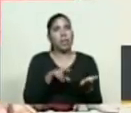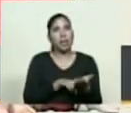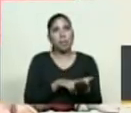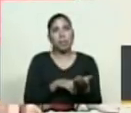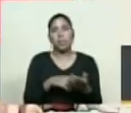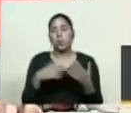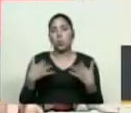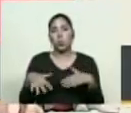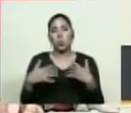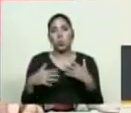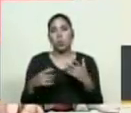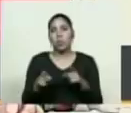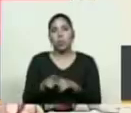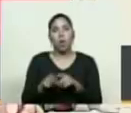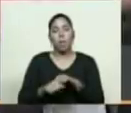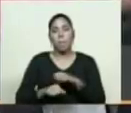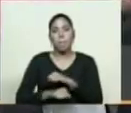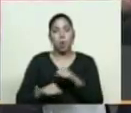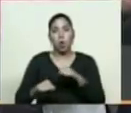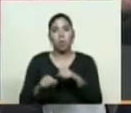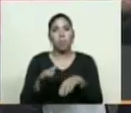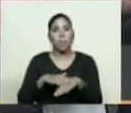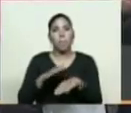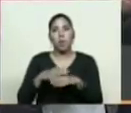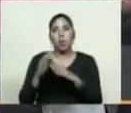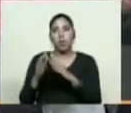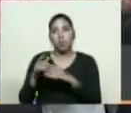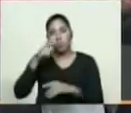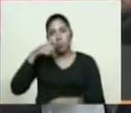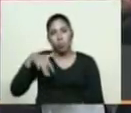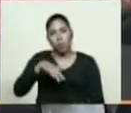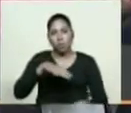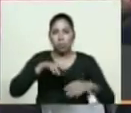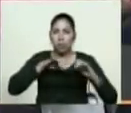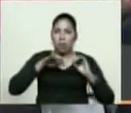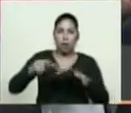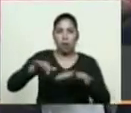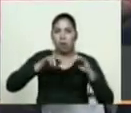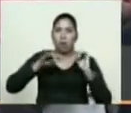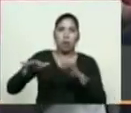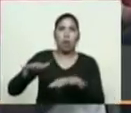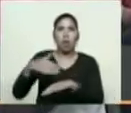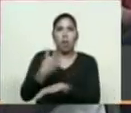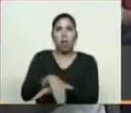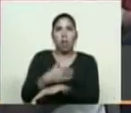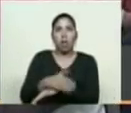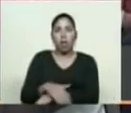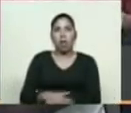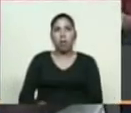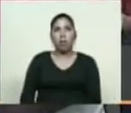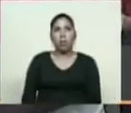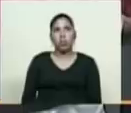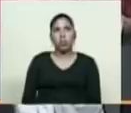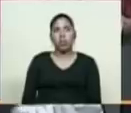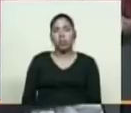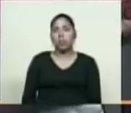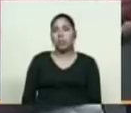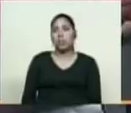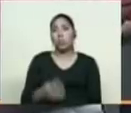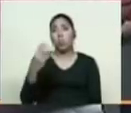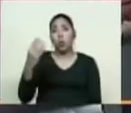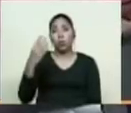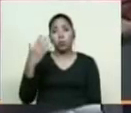a nivel de organización. Pueblo en la calle, pueblo contento, pueblo no, que tengo que esperar 4 horas, yo espero, 5 horas, yo